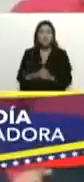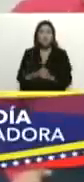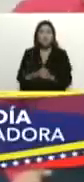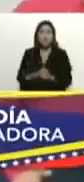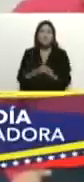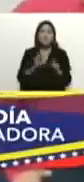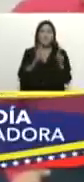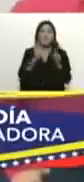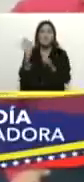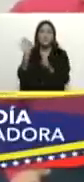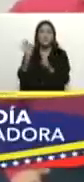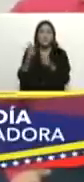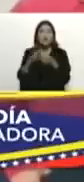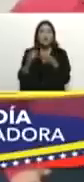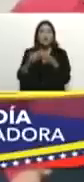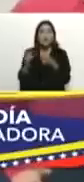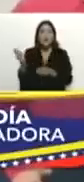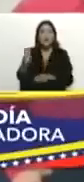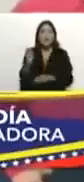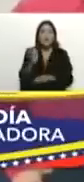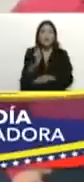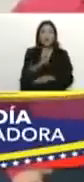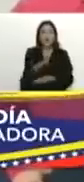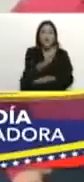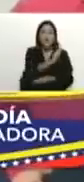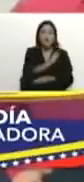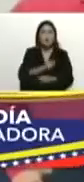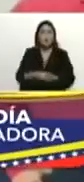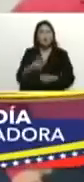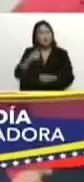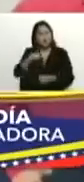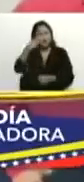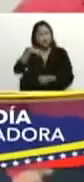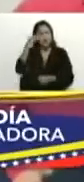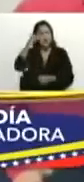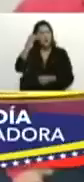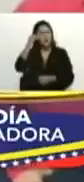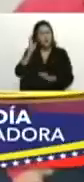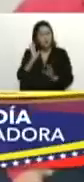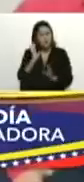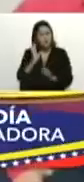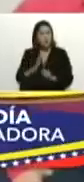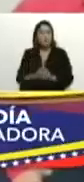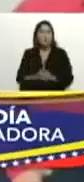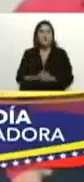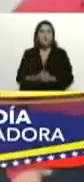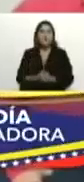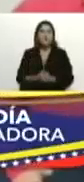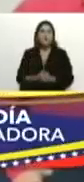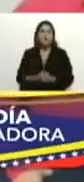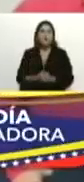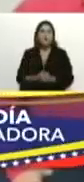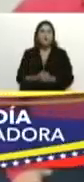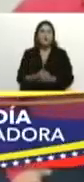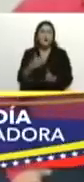60 dólares mensuales. Yo creo, y es la propuesta que les